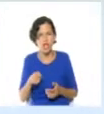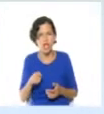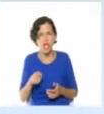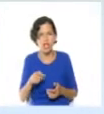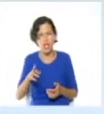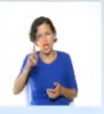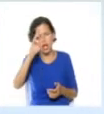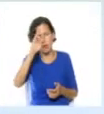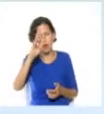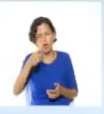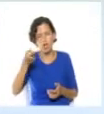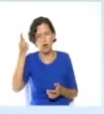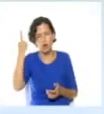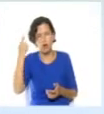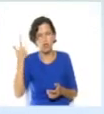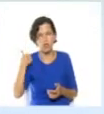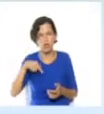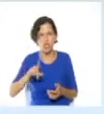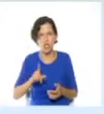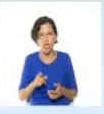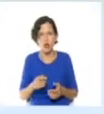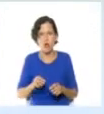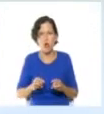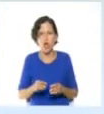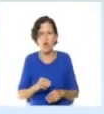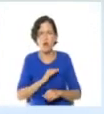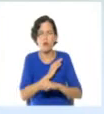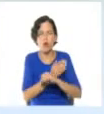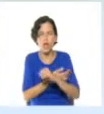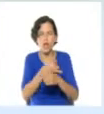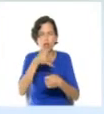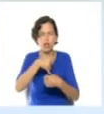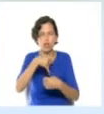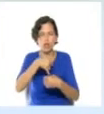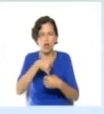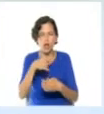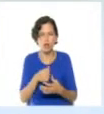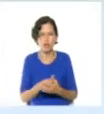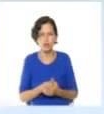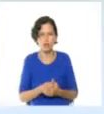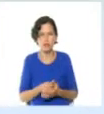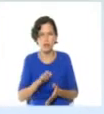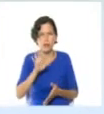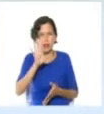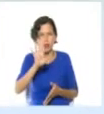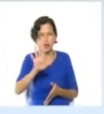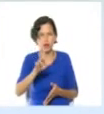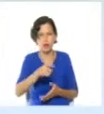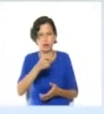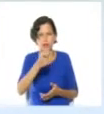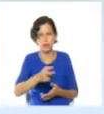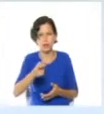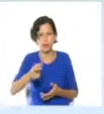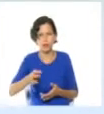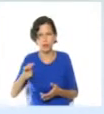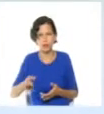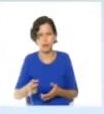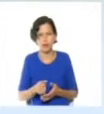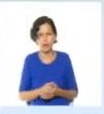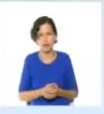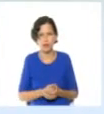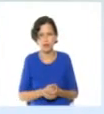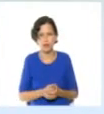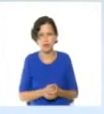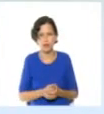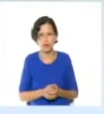por último tenemos el poder electoral, en este momento precedido por 5 miembros, a la cabeza el